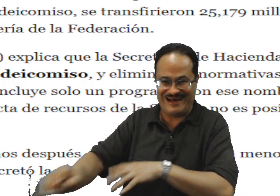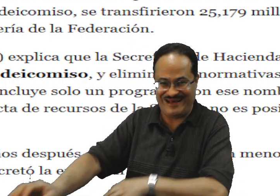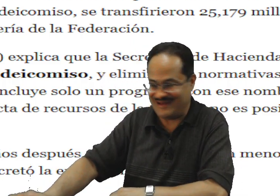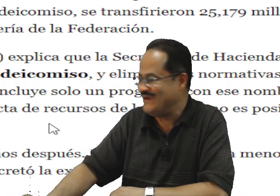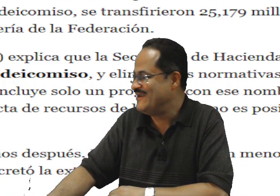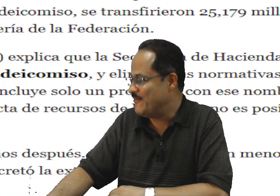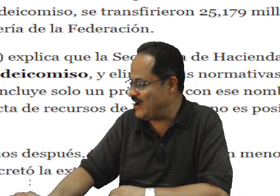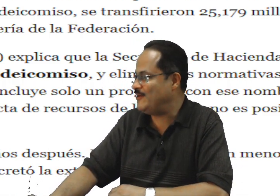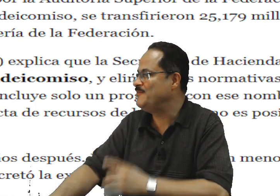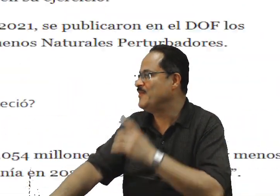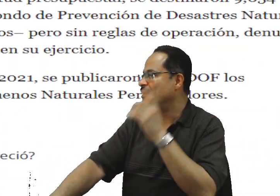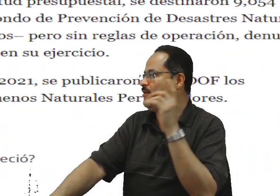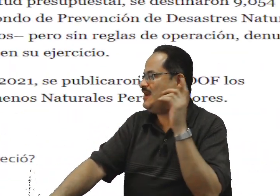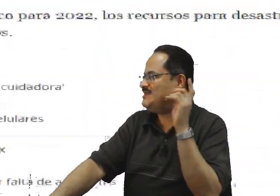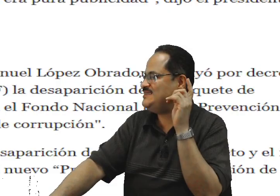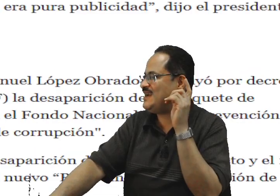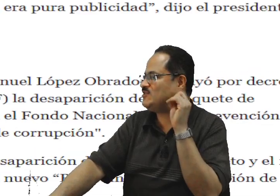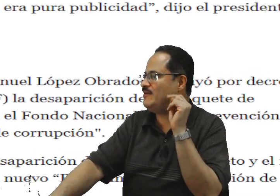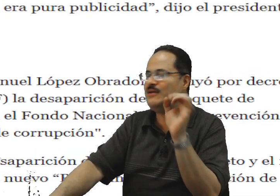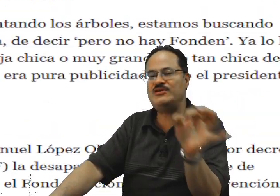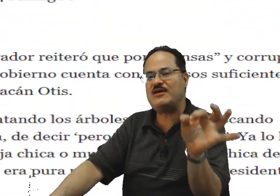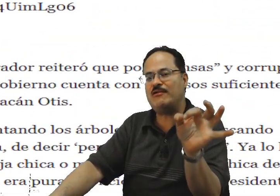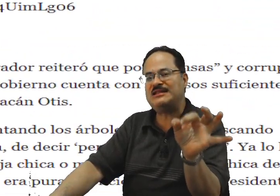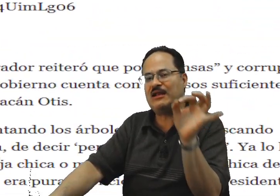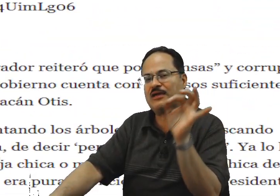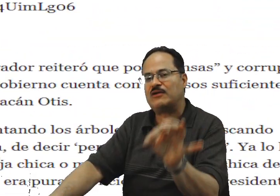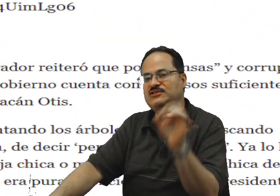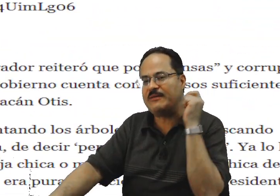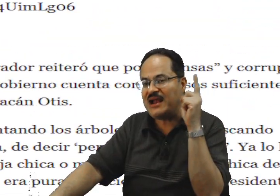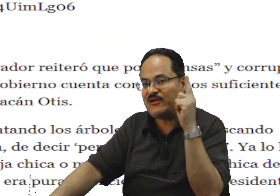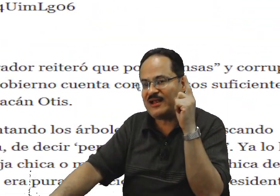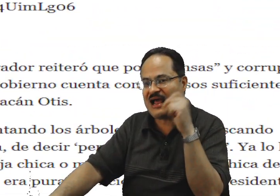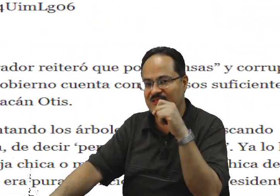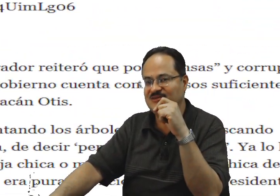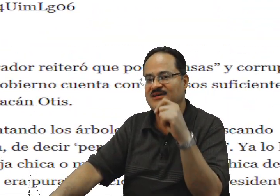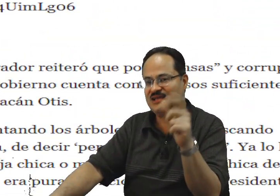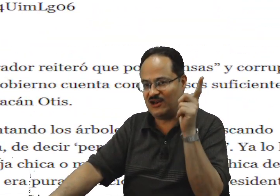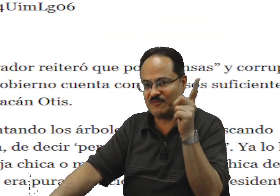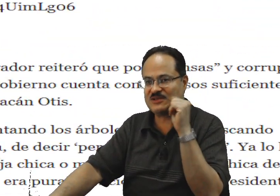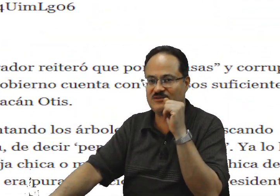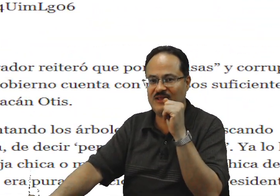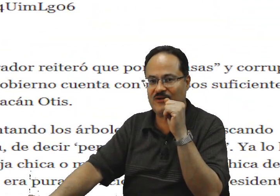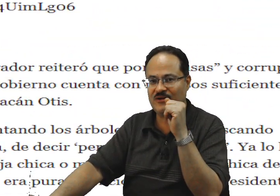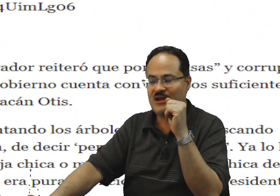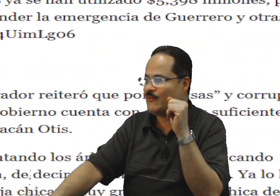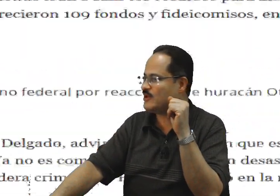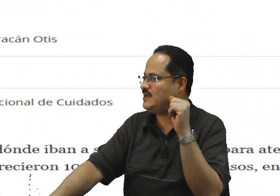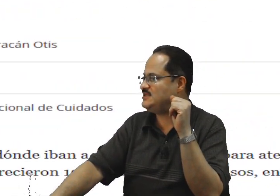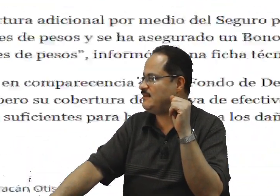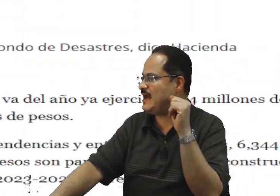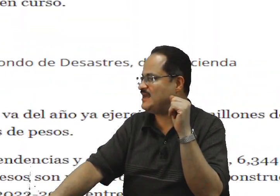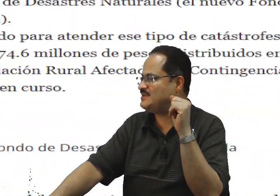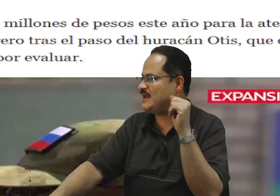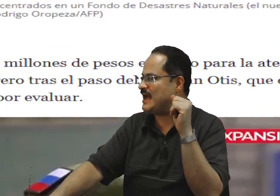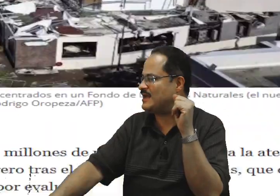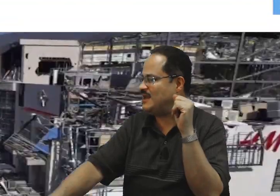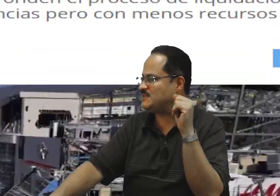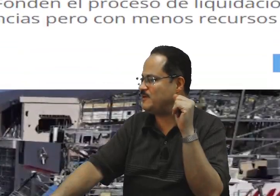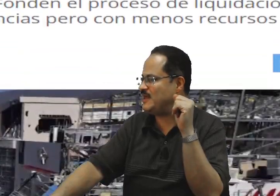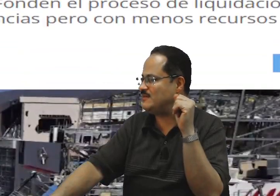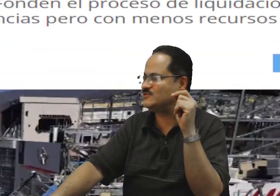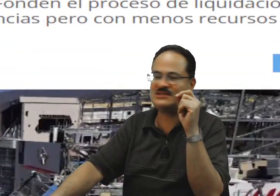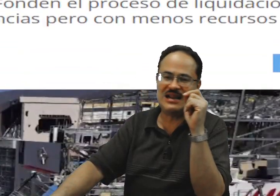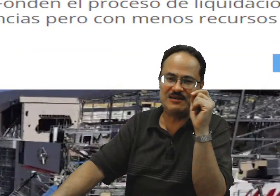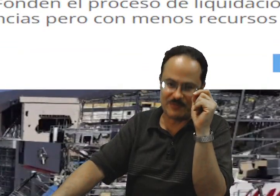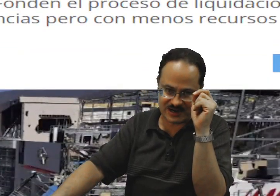multimillonaria bueno por les decía que tomara muy en cuenta lo que acusa Mario delgado y López Obrador Porque aquí se va Aquí se Aquí les